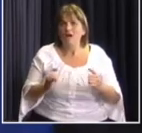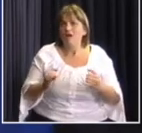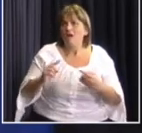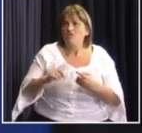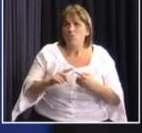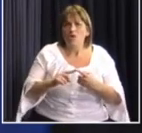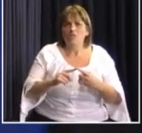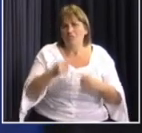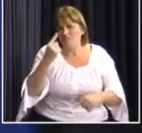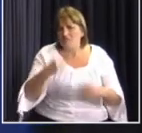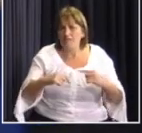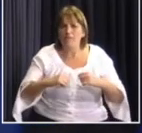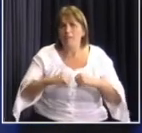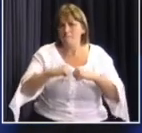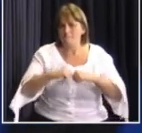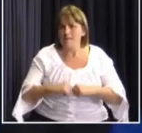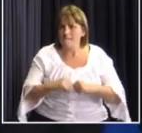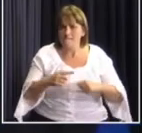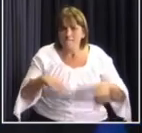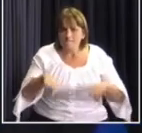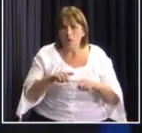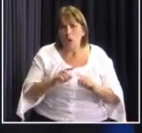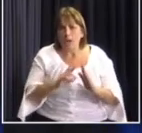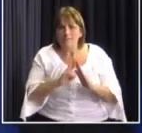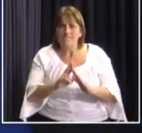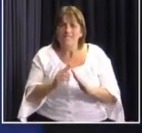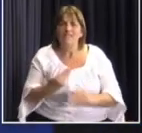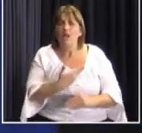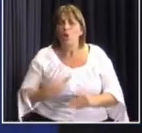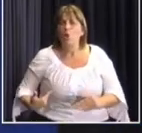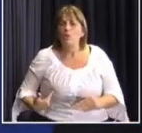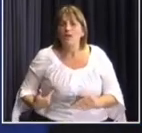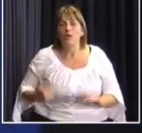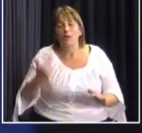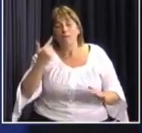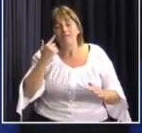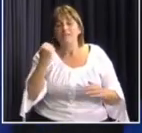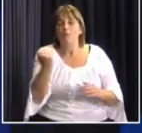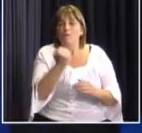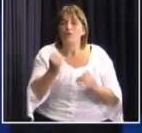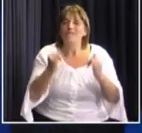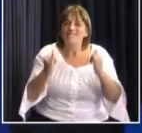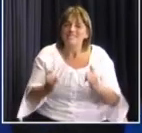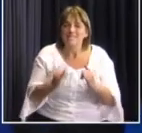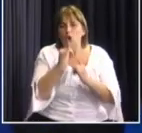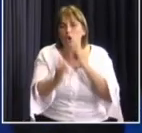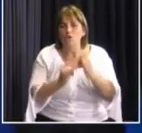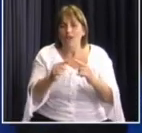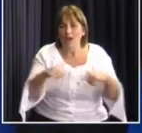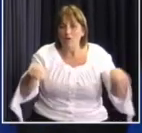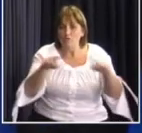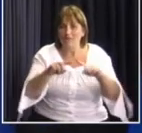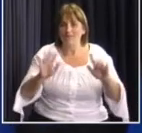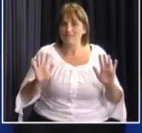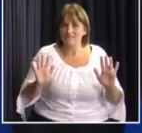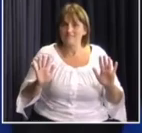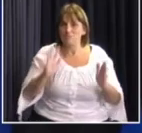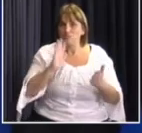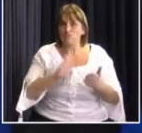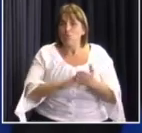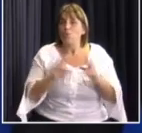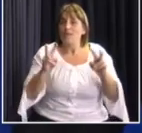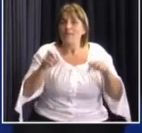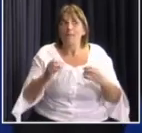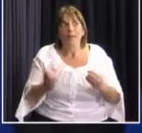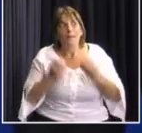algunos miembros del gobierno y nos pareció oportuno insisto contárselos acerca